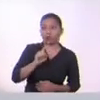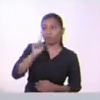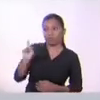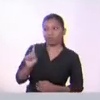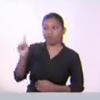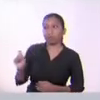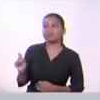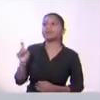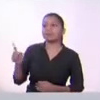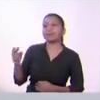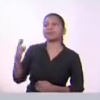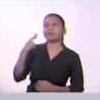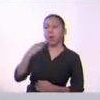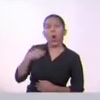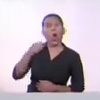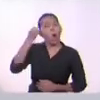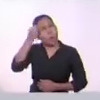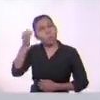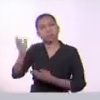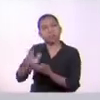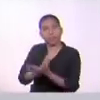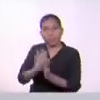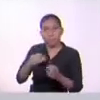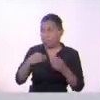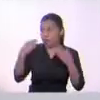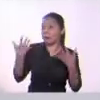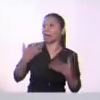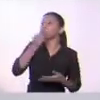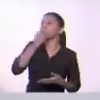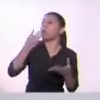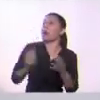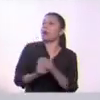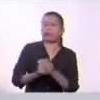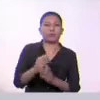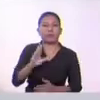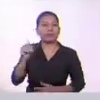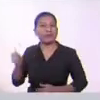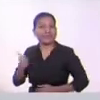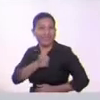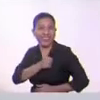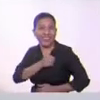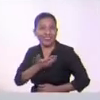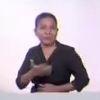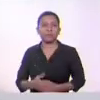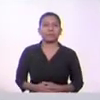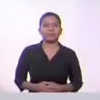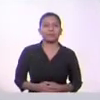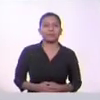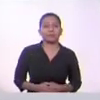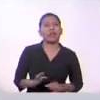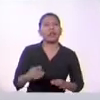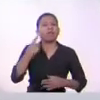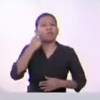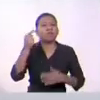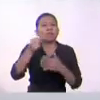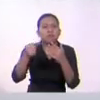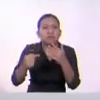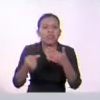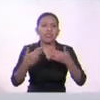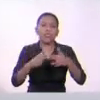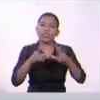conocido los tipos de entrevista por su modalidad, vamos a hacer comentarios sobre los tipos de entrevista que se